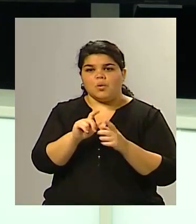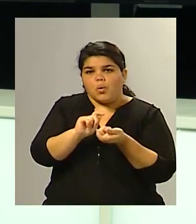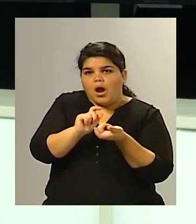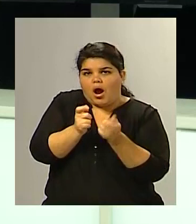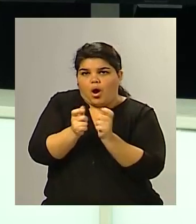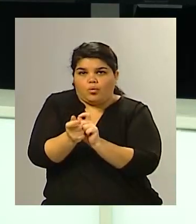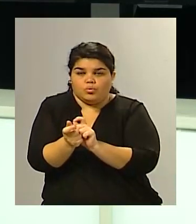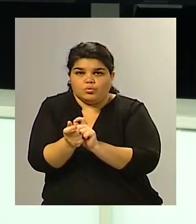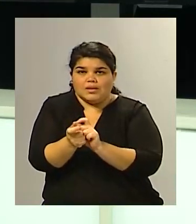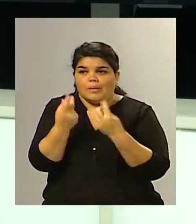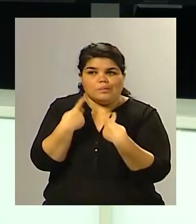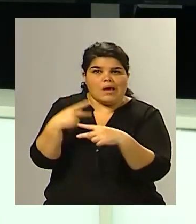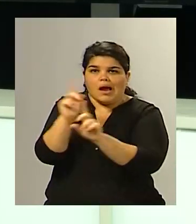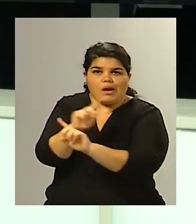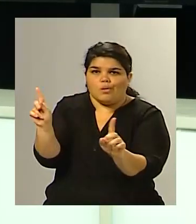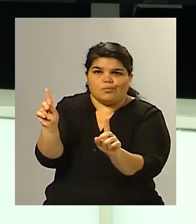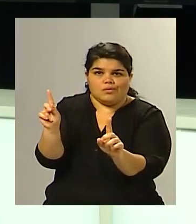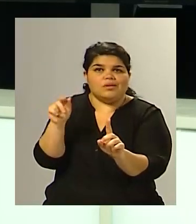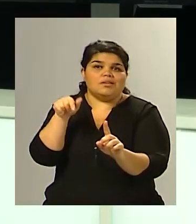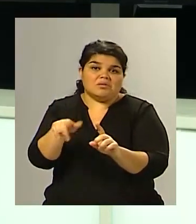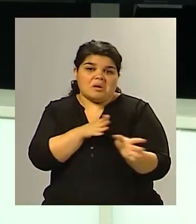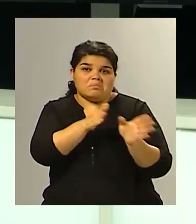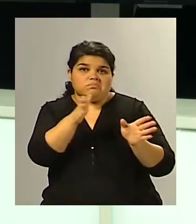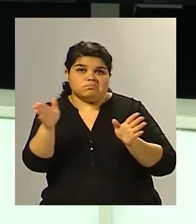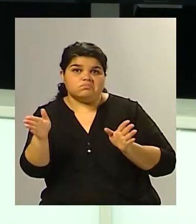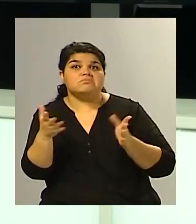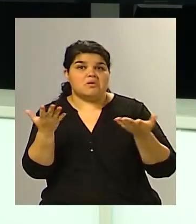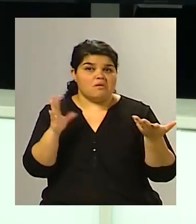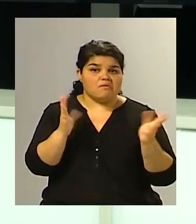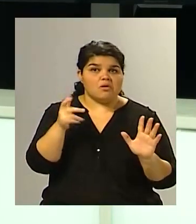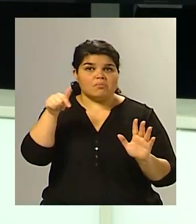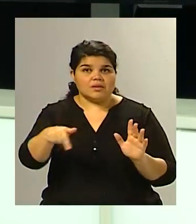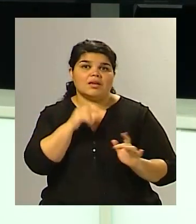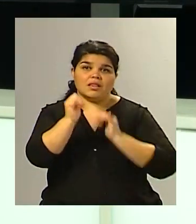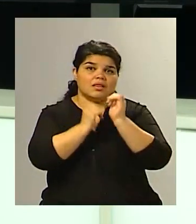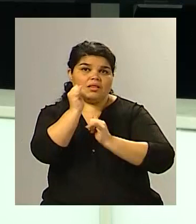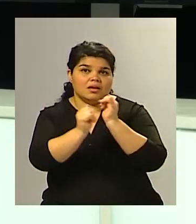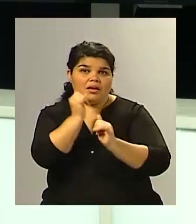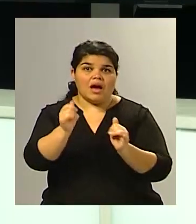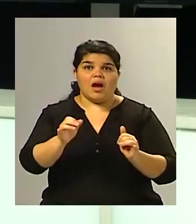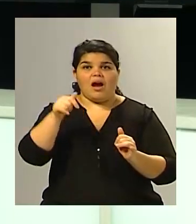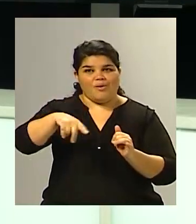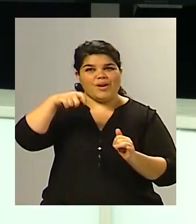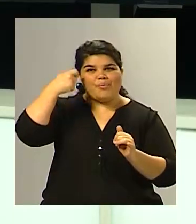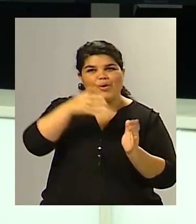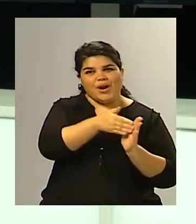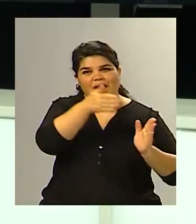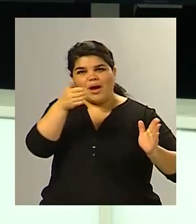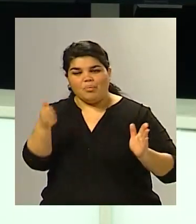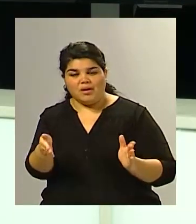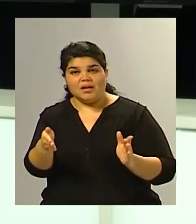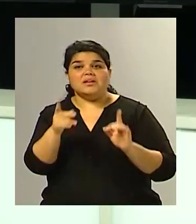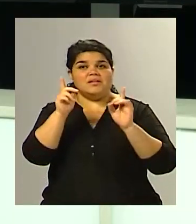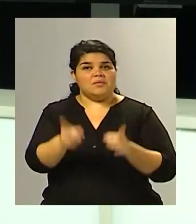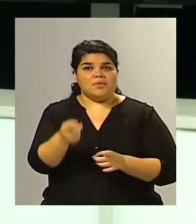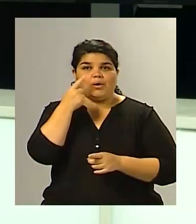ser no hacer el viaje de egresados. Bueno, vamos a hablar de este tema durante el programa de hoy. Vamos a conocer lo que sucede